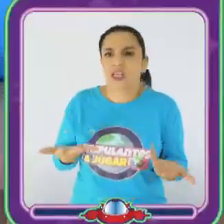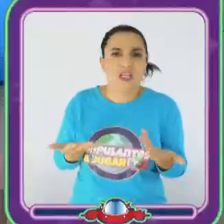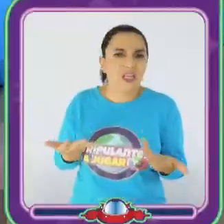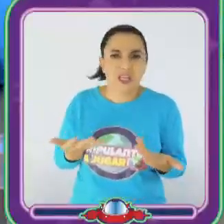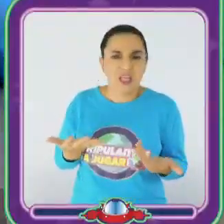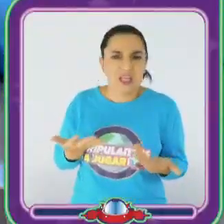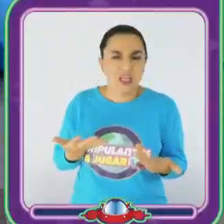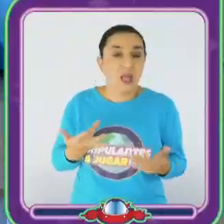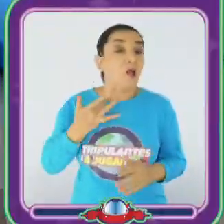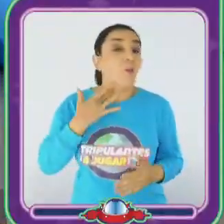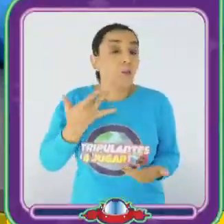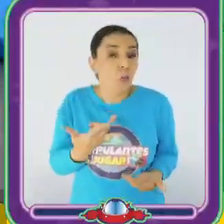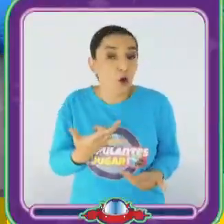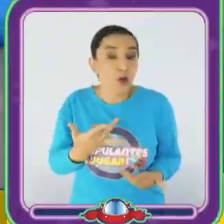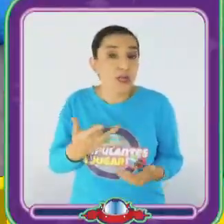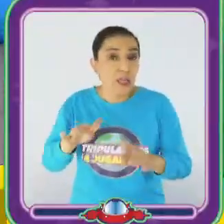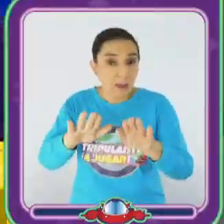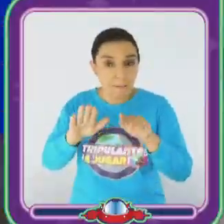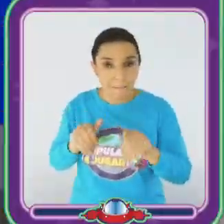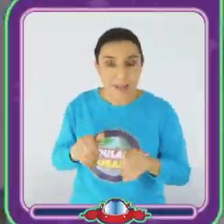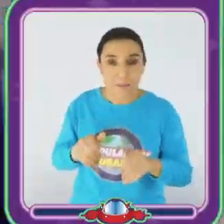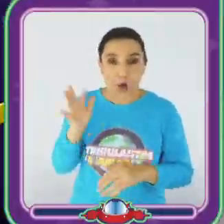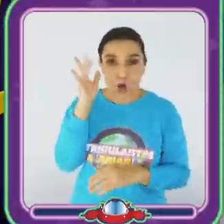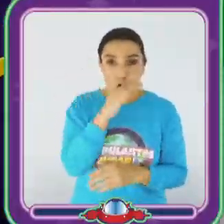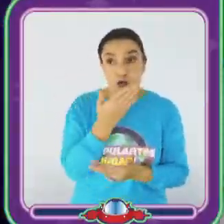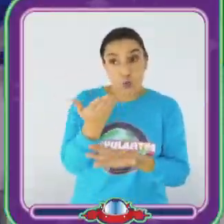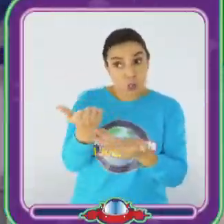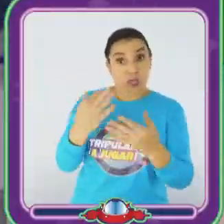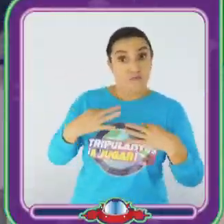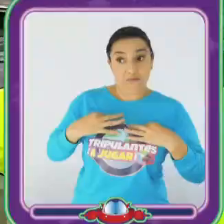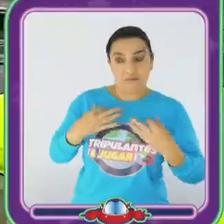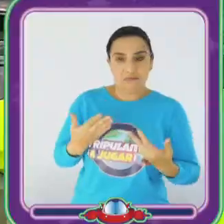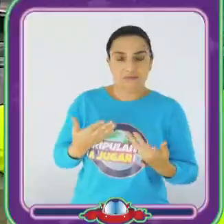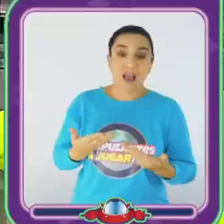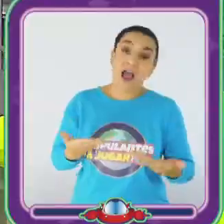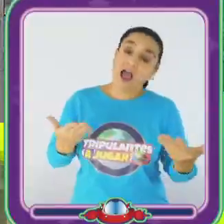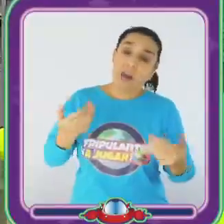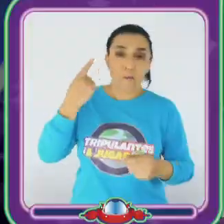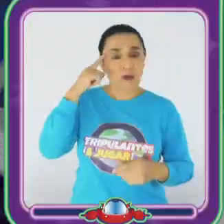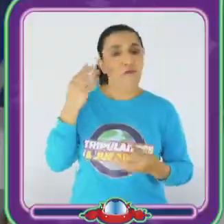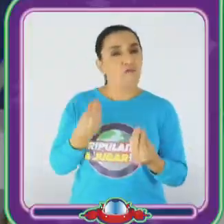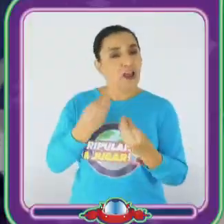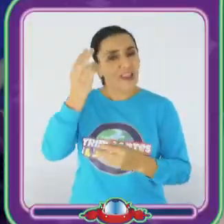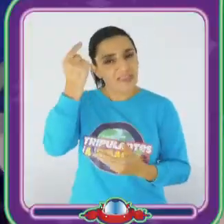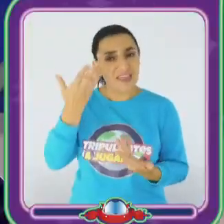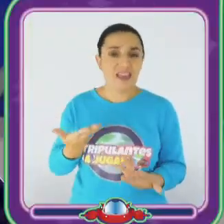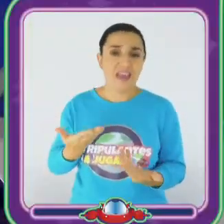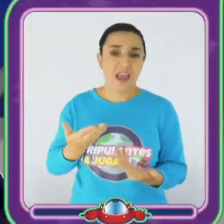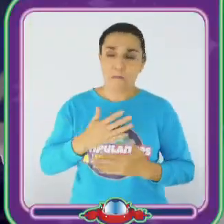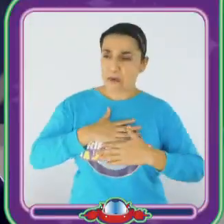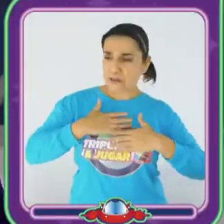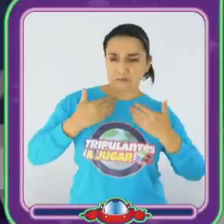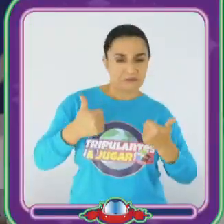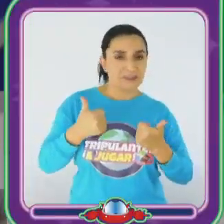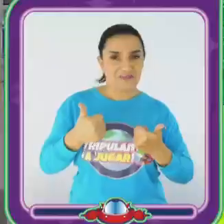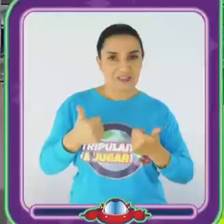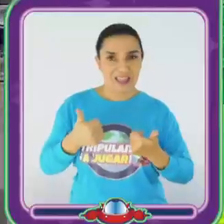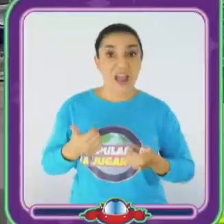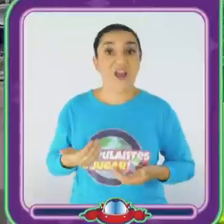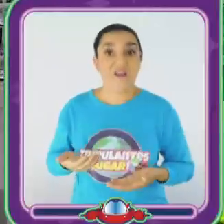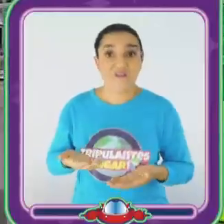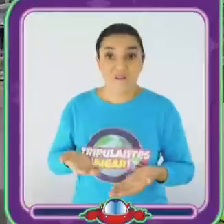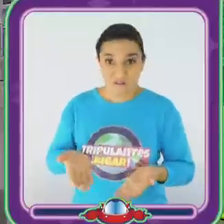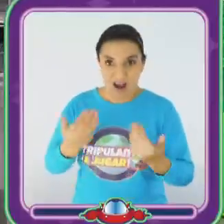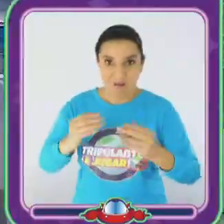El morado. ¿Por qué? Porque tiene lo mismo color que usted. Sí. Ah, pero qué buena idea. Me siento halagado.